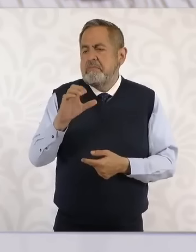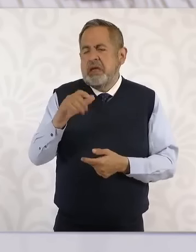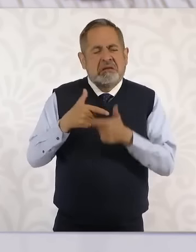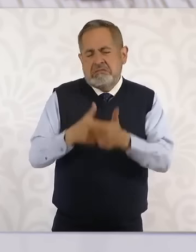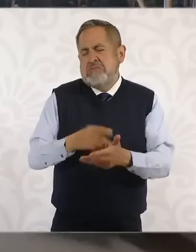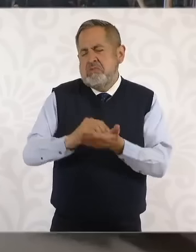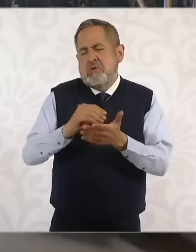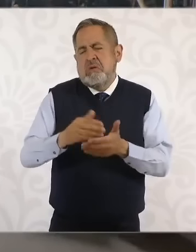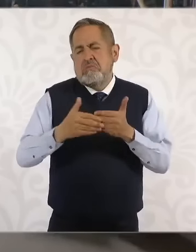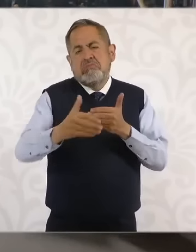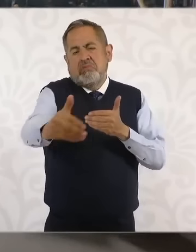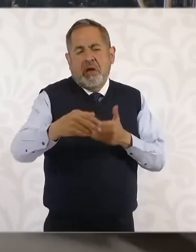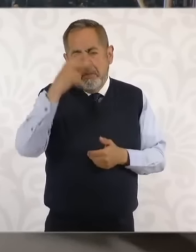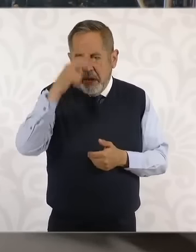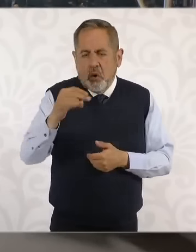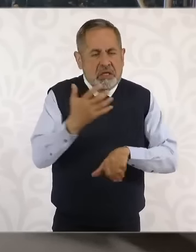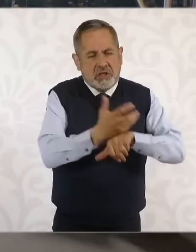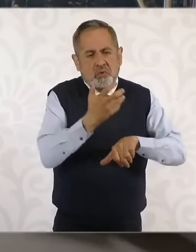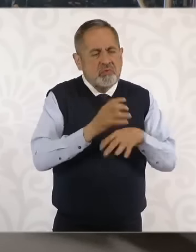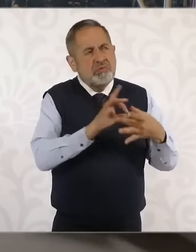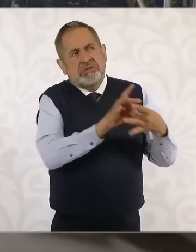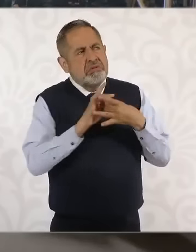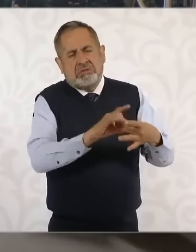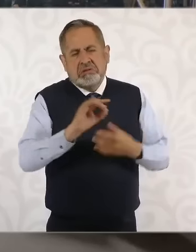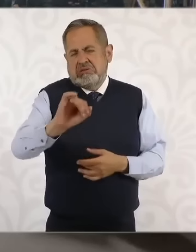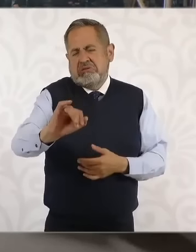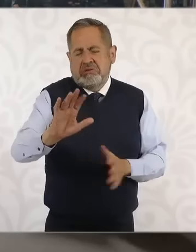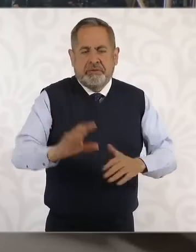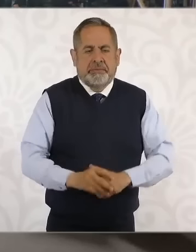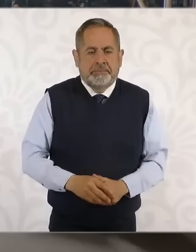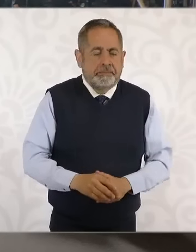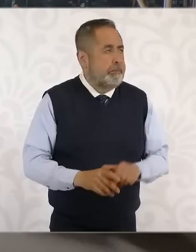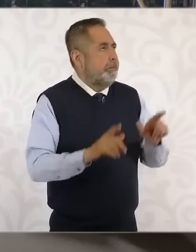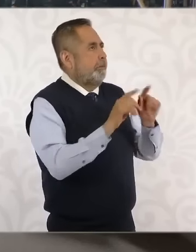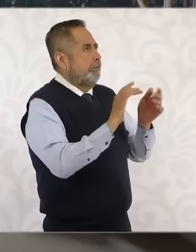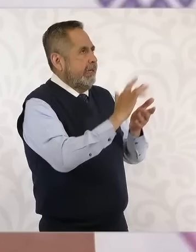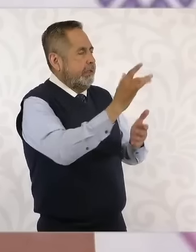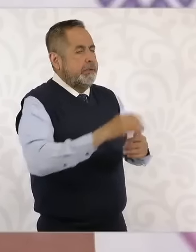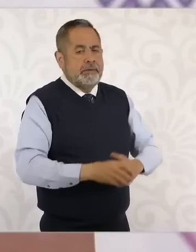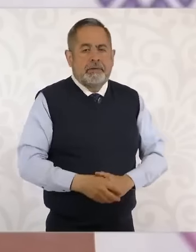tratado entre México y Estados Unidos. Muchas gracias.